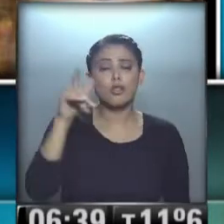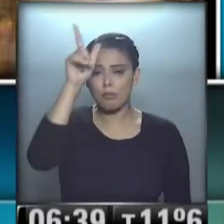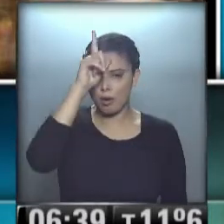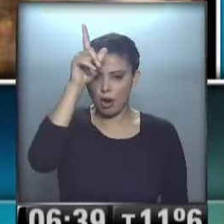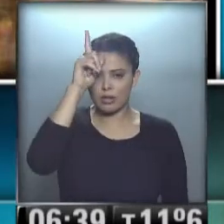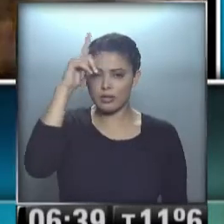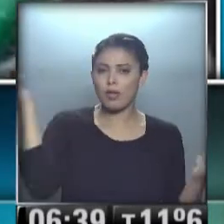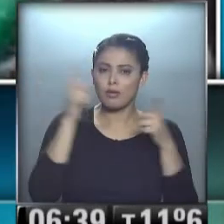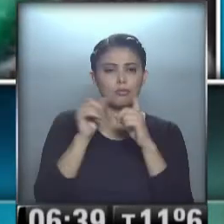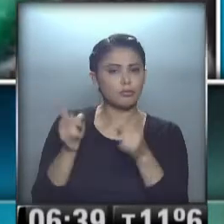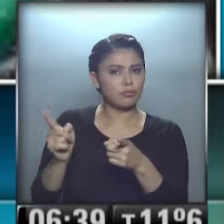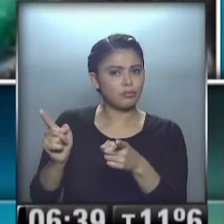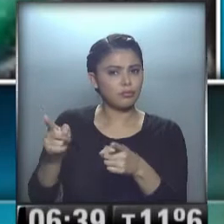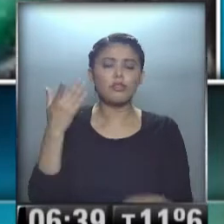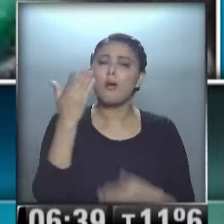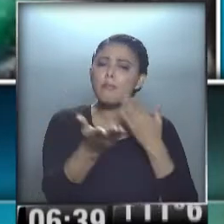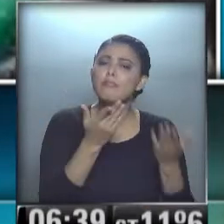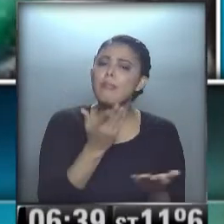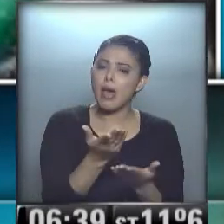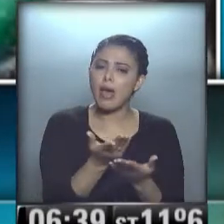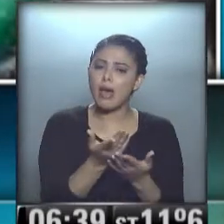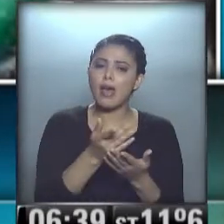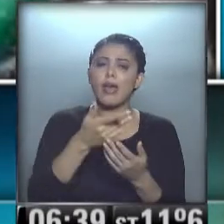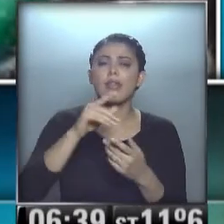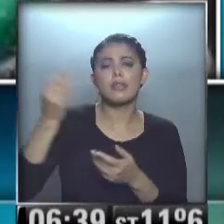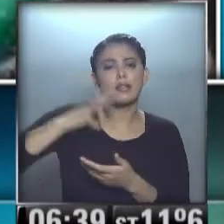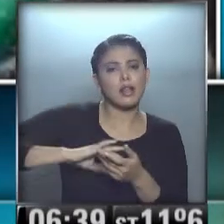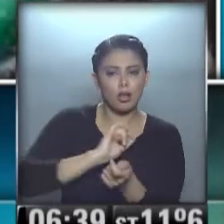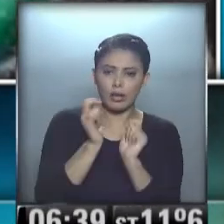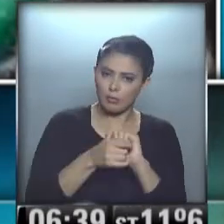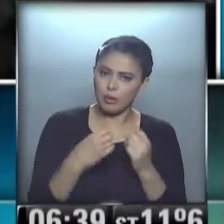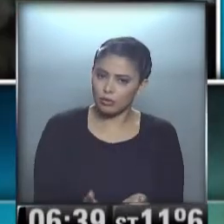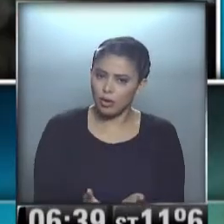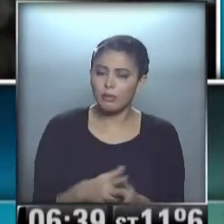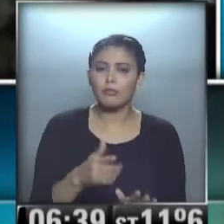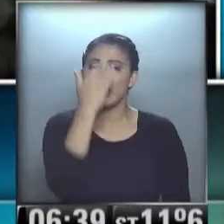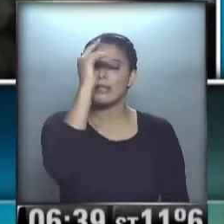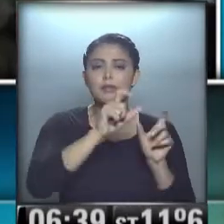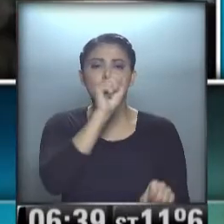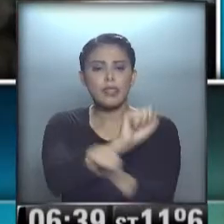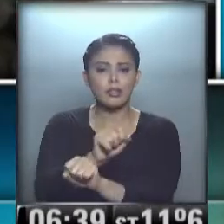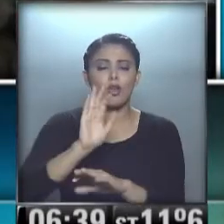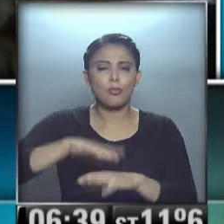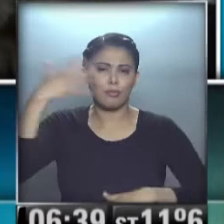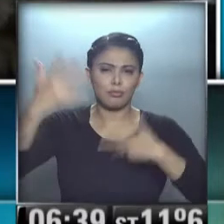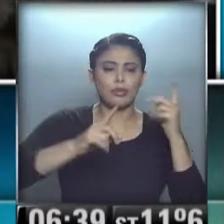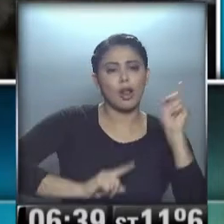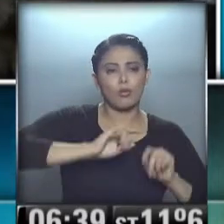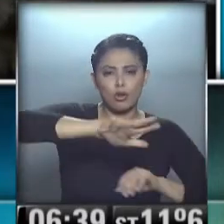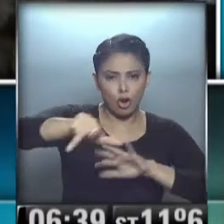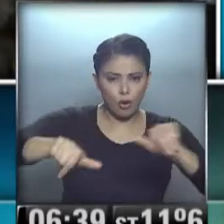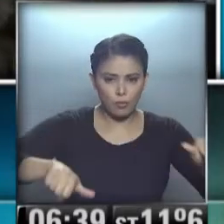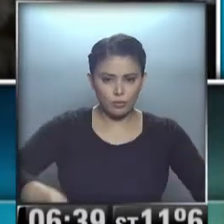en asamblea permanente en reclamo de una recomposición salarial. Hay cerca de 15 detenidos por desmanes y algunos saqueos.